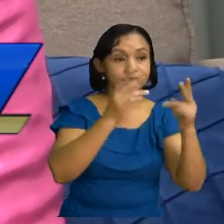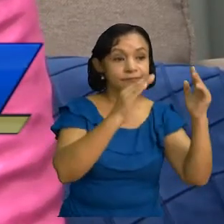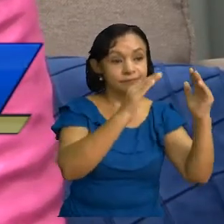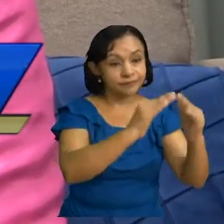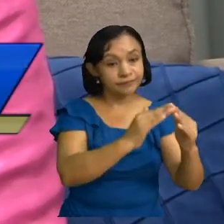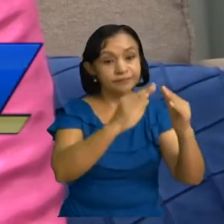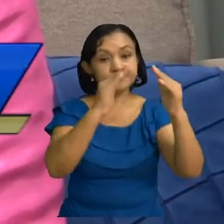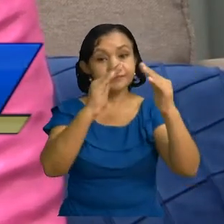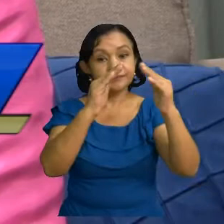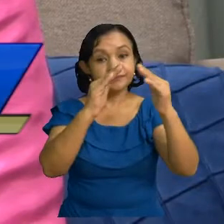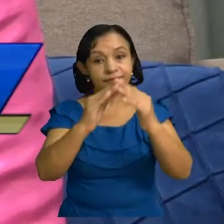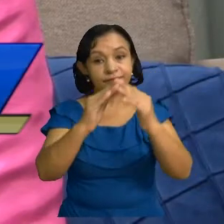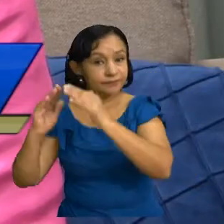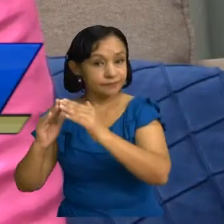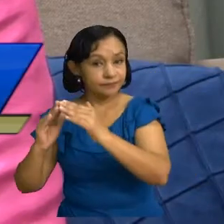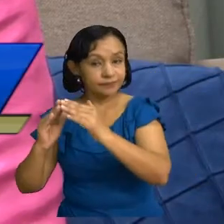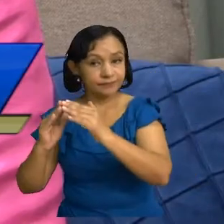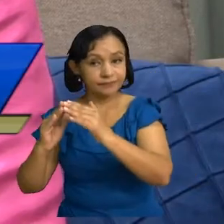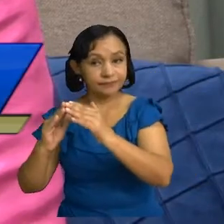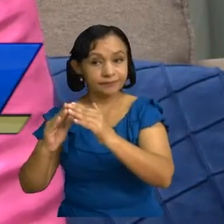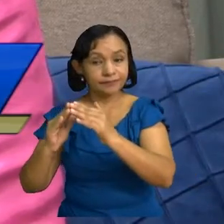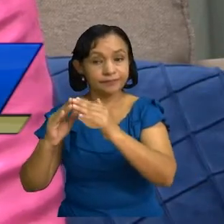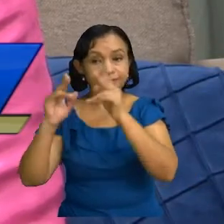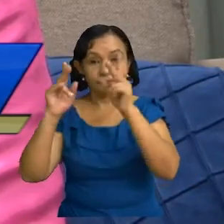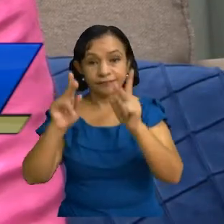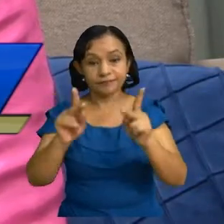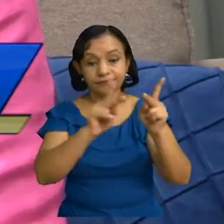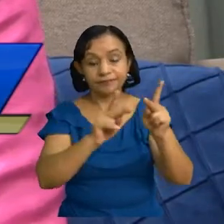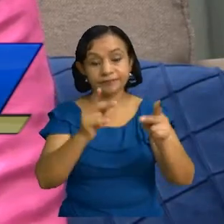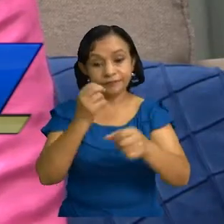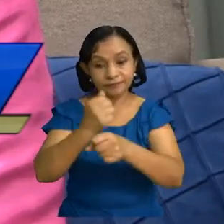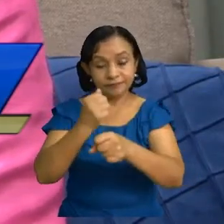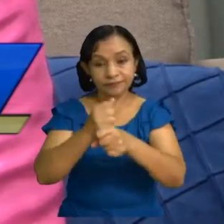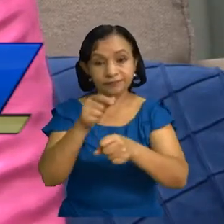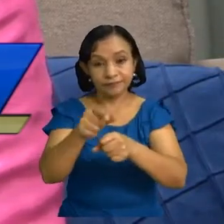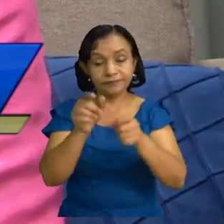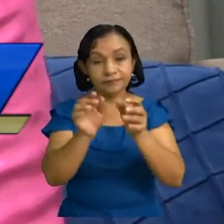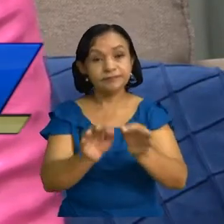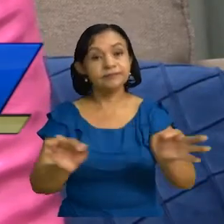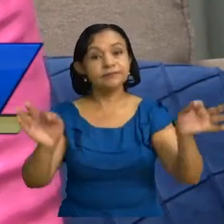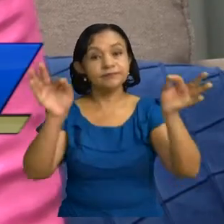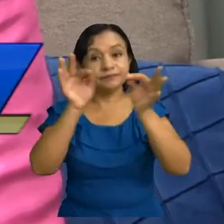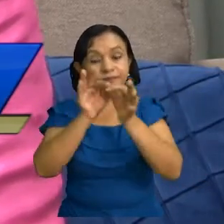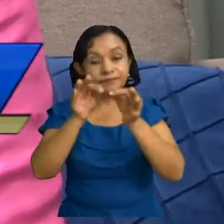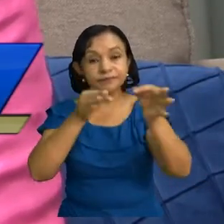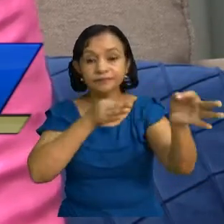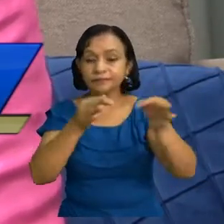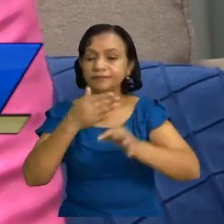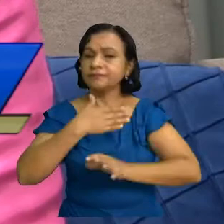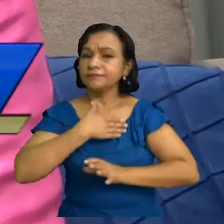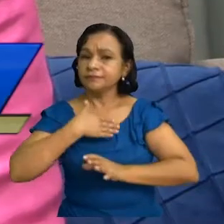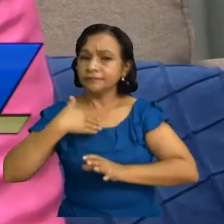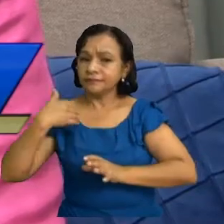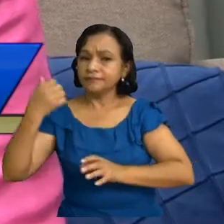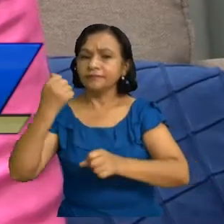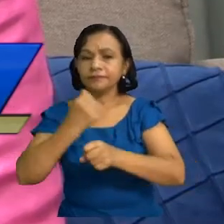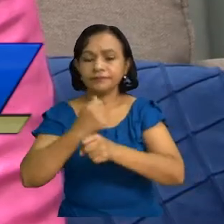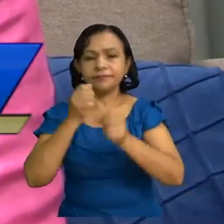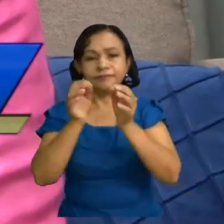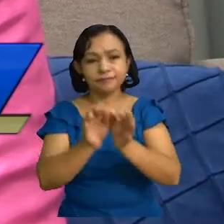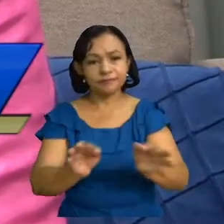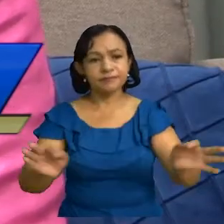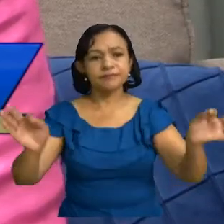mensaje primero a nuestros protagonistas que podemos hacer las cosas mejores es vital